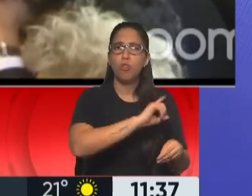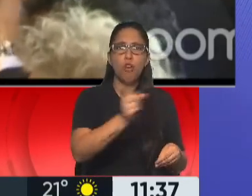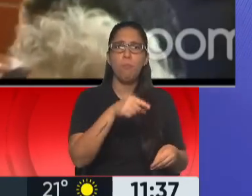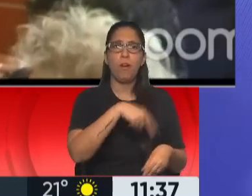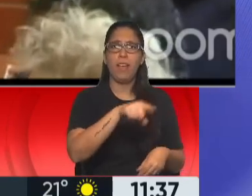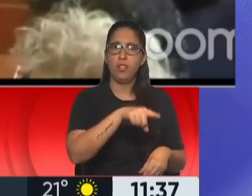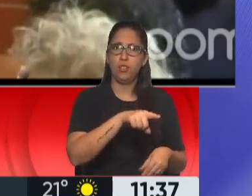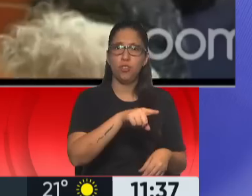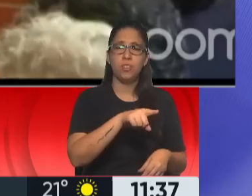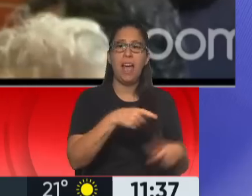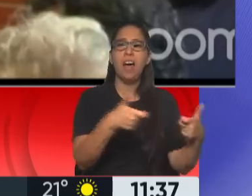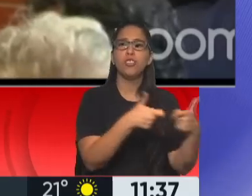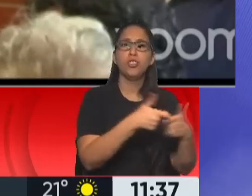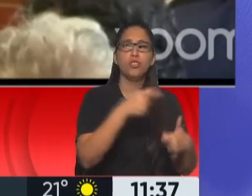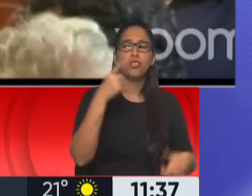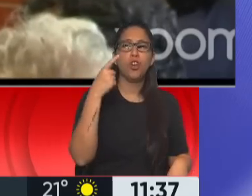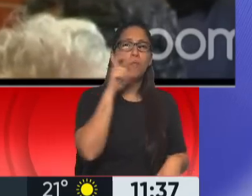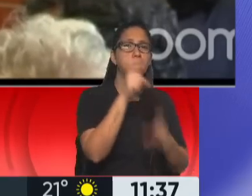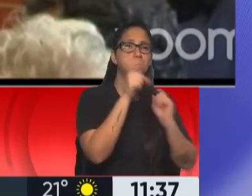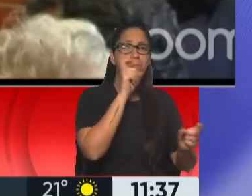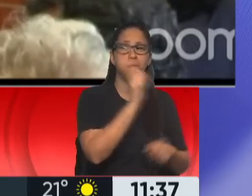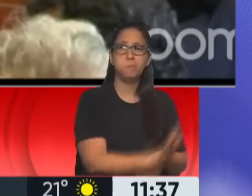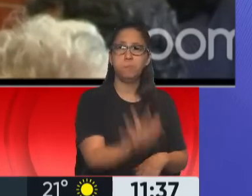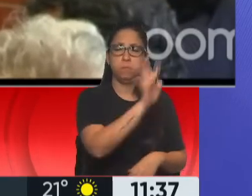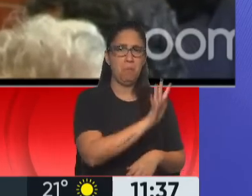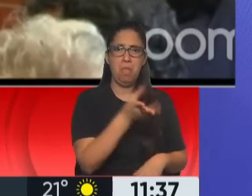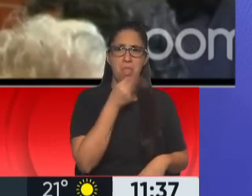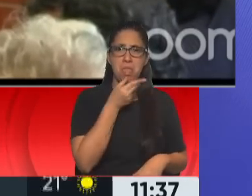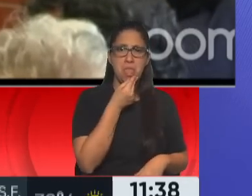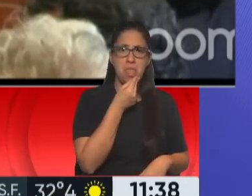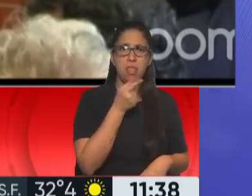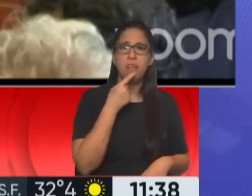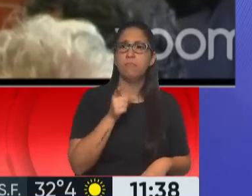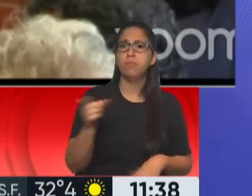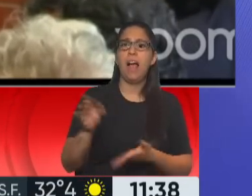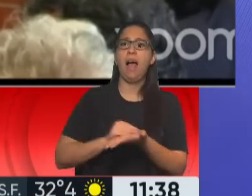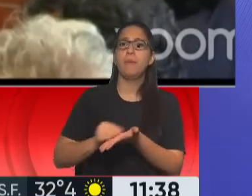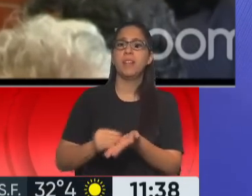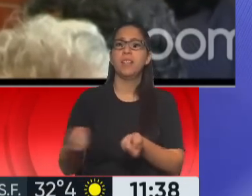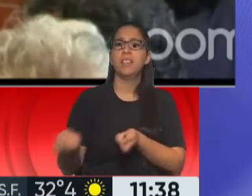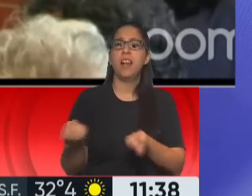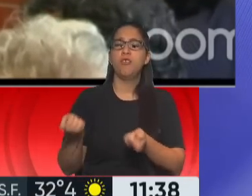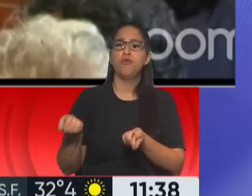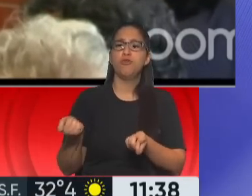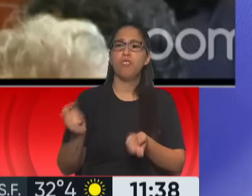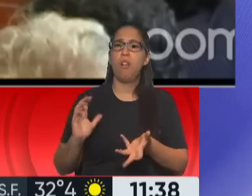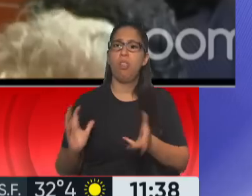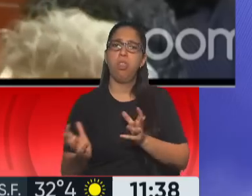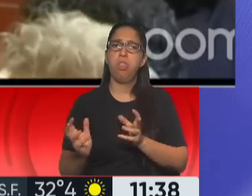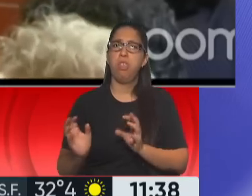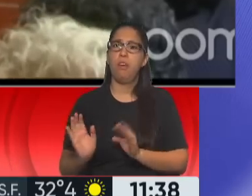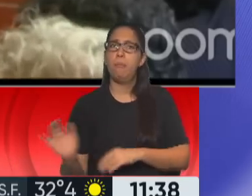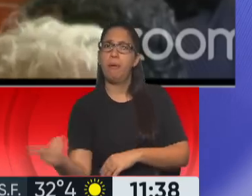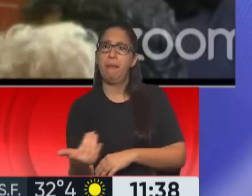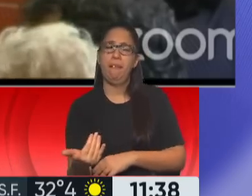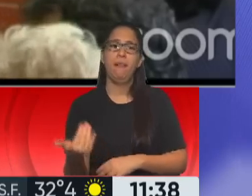de asociación ilícita, ¿verdad? Exactamente, hablan directamente del delito de administración fraudulenta, no de